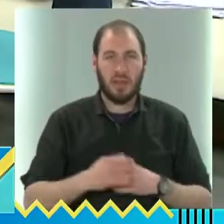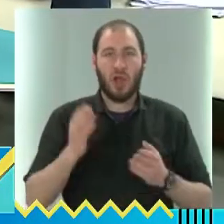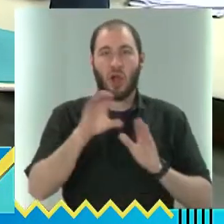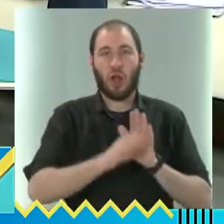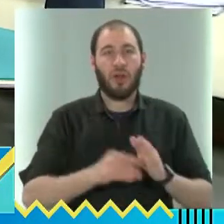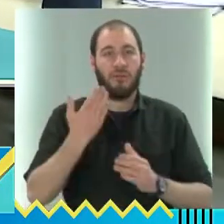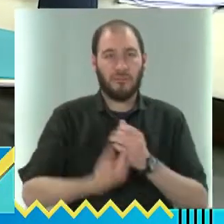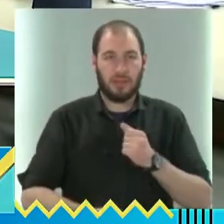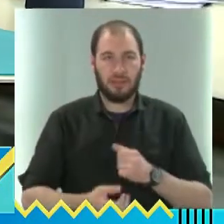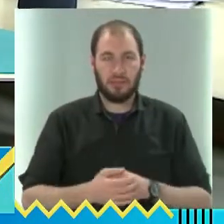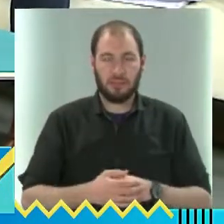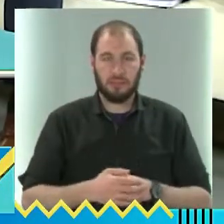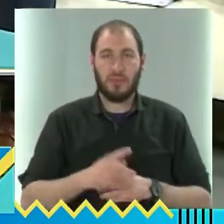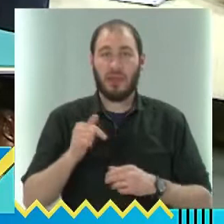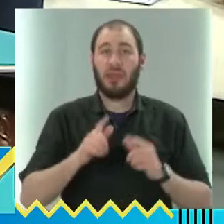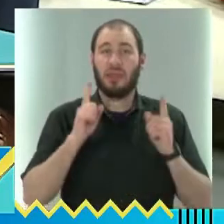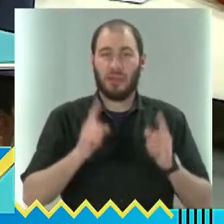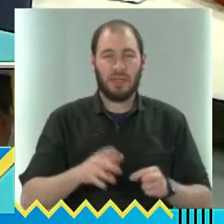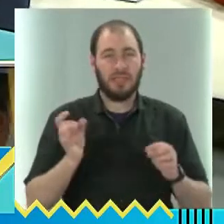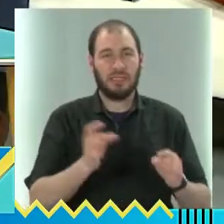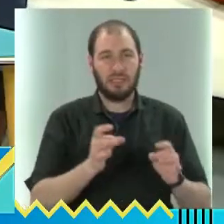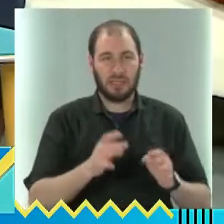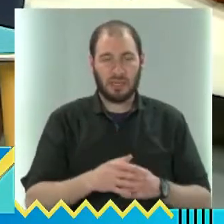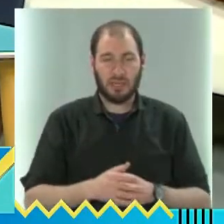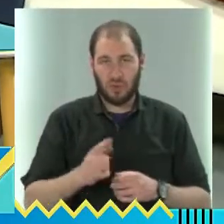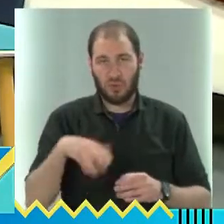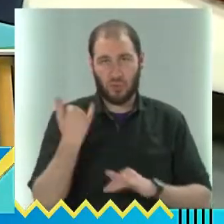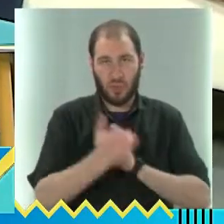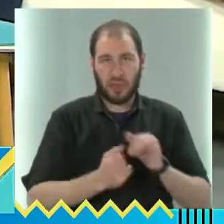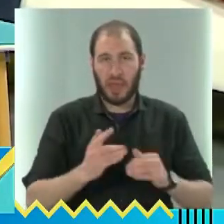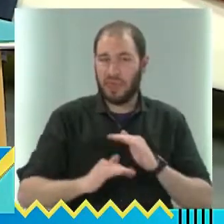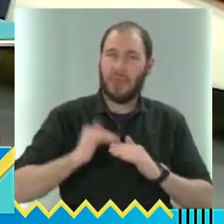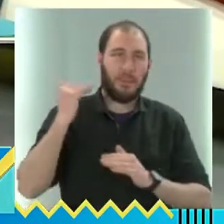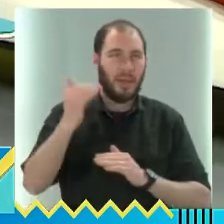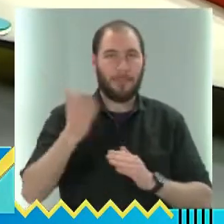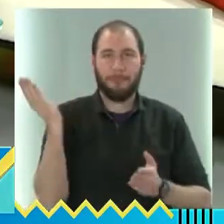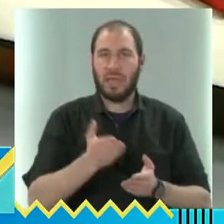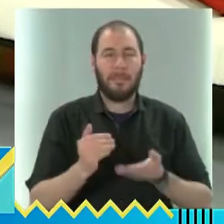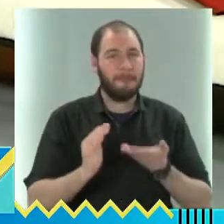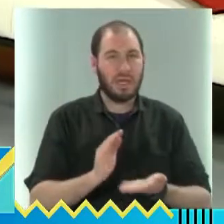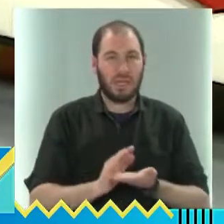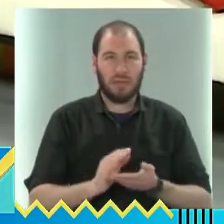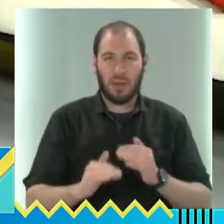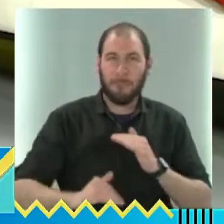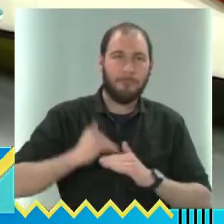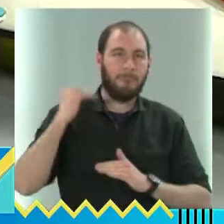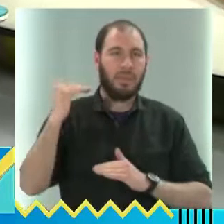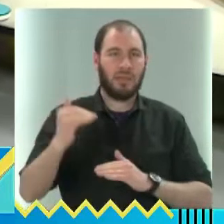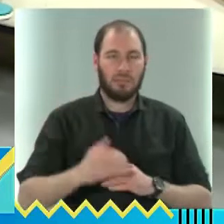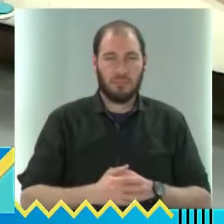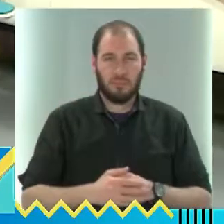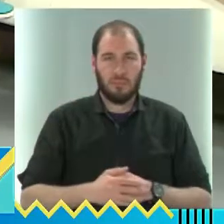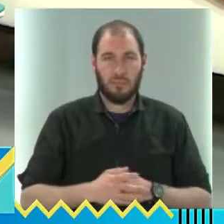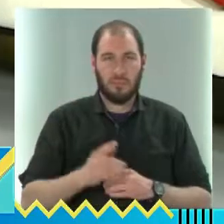código de falta. La verdad que eso también fue una crítica que hicimos. Excede las penas mínimas, superan, digamos,